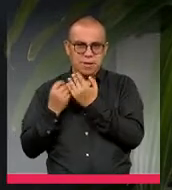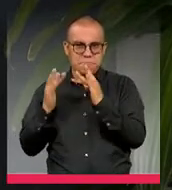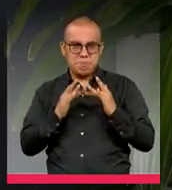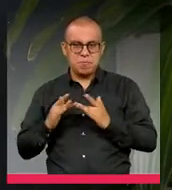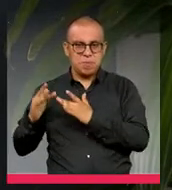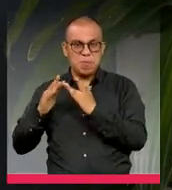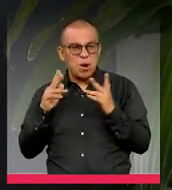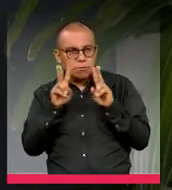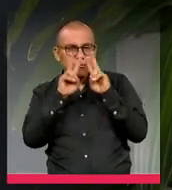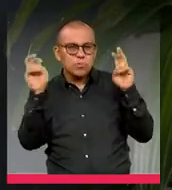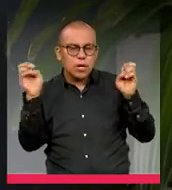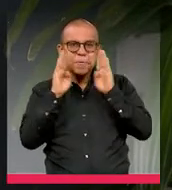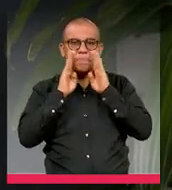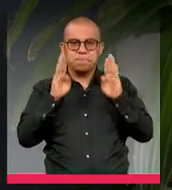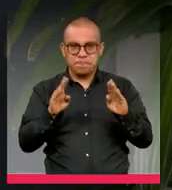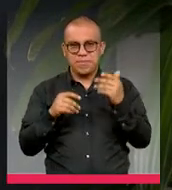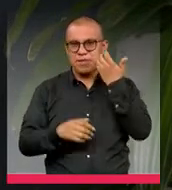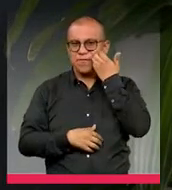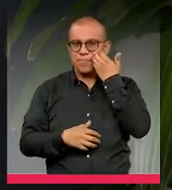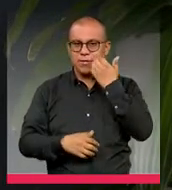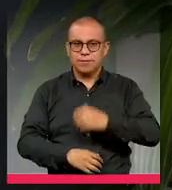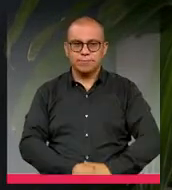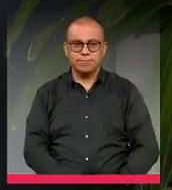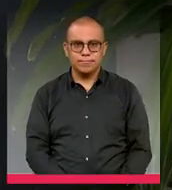para actualizarse en la atención de esta enfermedad.